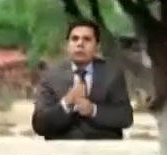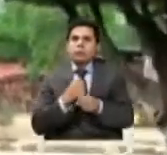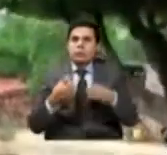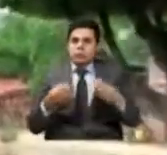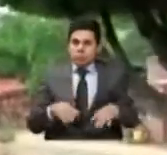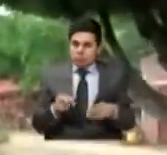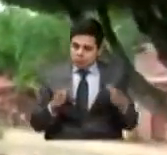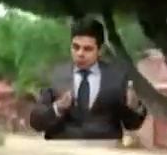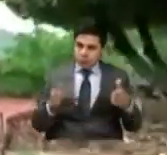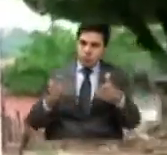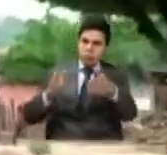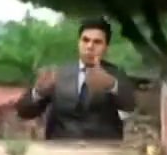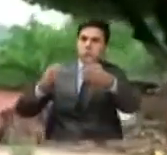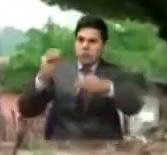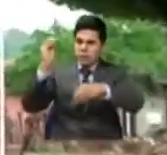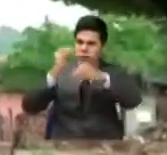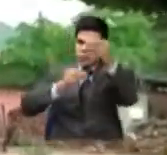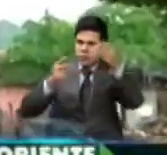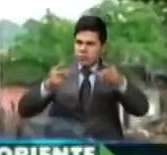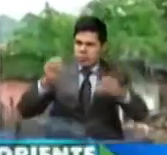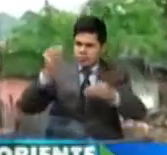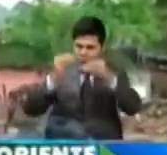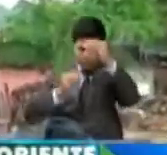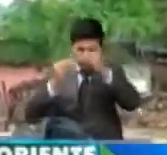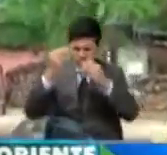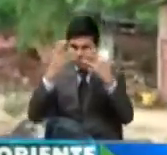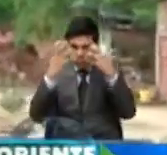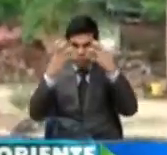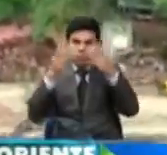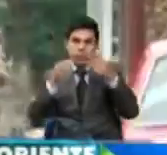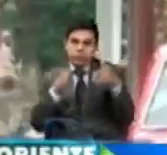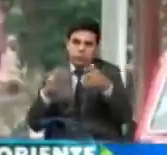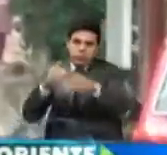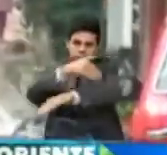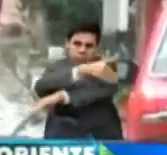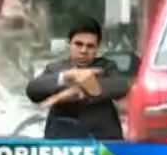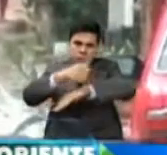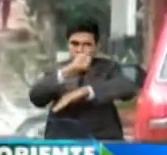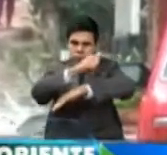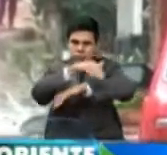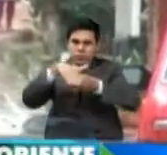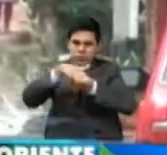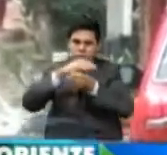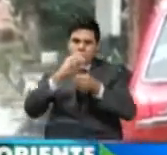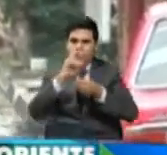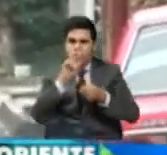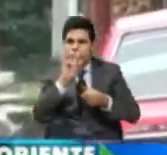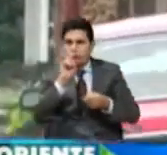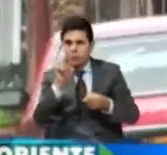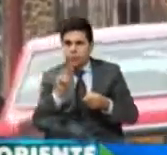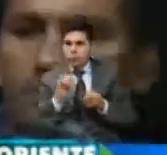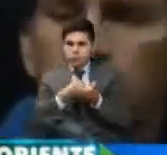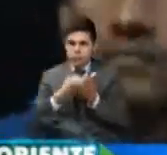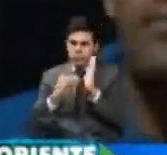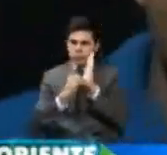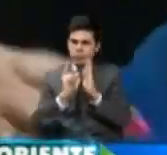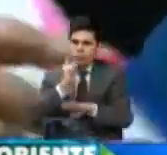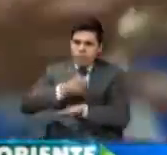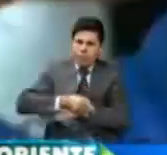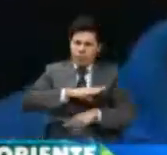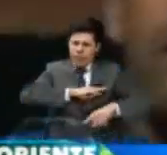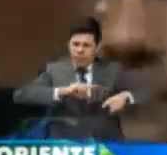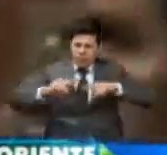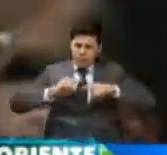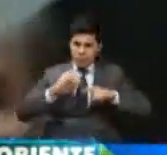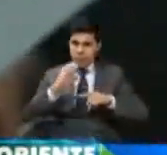Esta es la calle de la Discordia en San Cayetano. Se trata de la carrera 10 en el barrio La Cruz. A través de un decreto, la alcaldesa